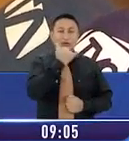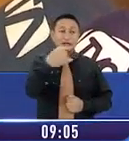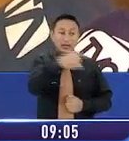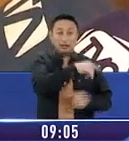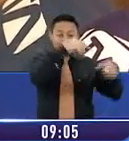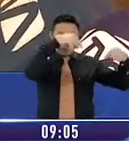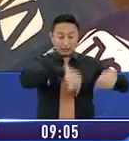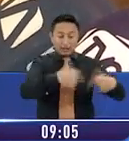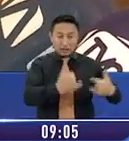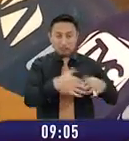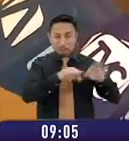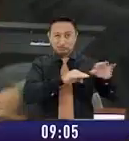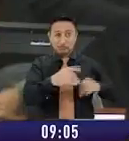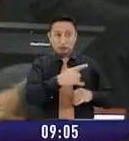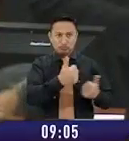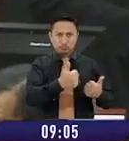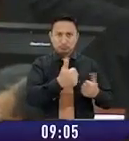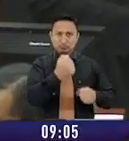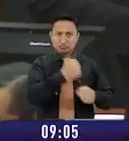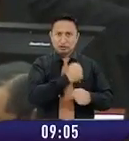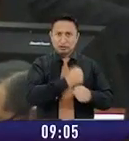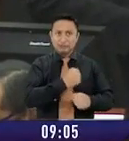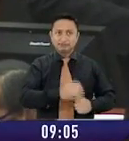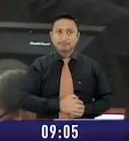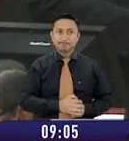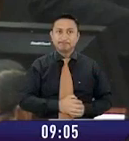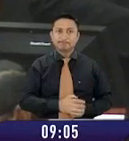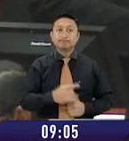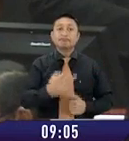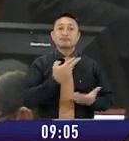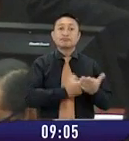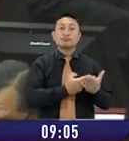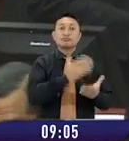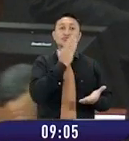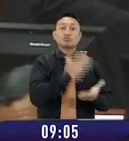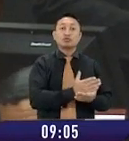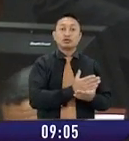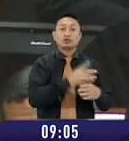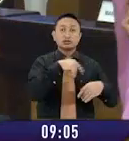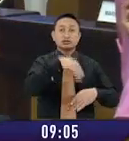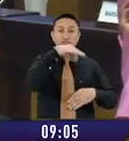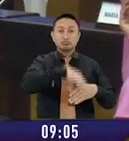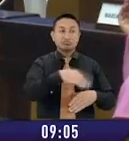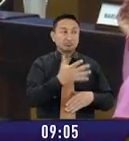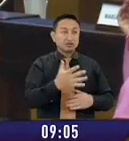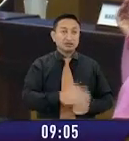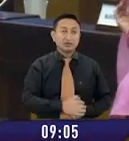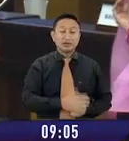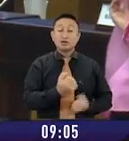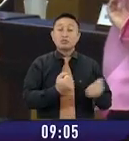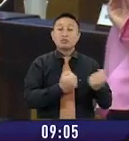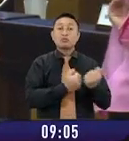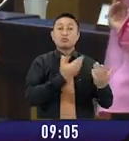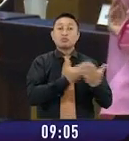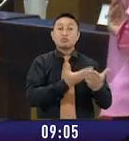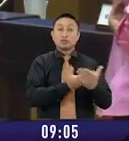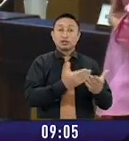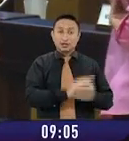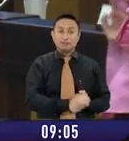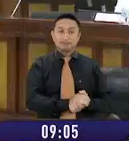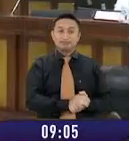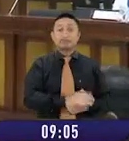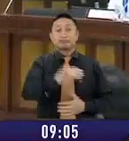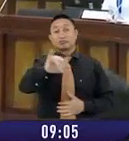cuando está haciendo un excelente trabajo. La sesión se habría suspendido por falta de votos para apoyar la propuesta. Para el jueves